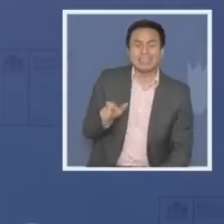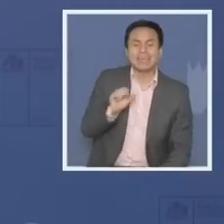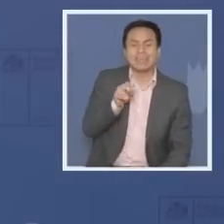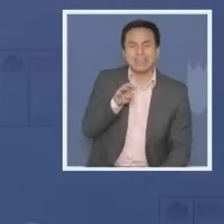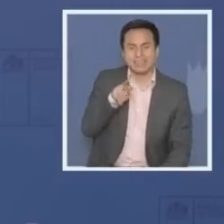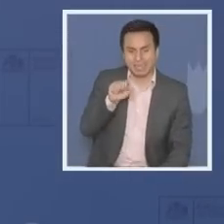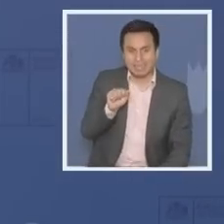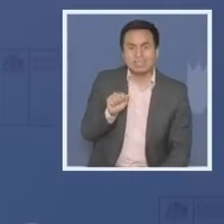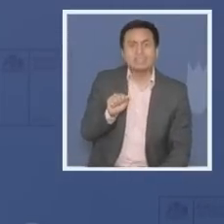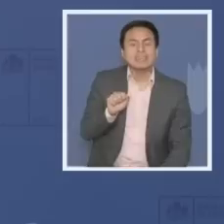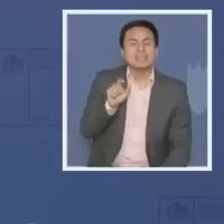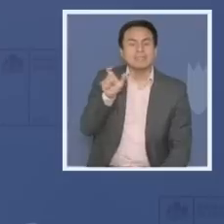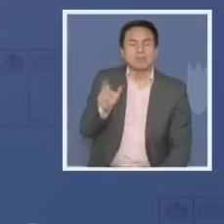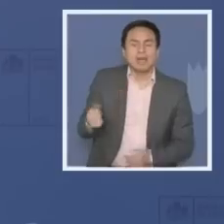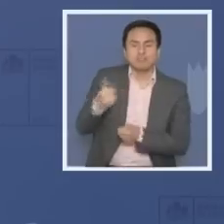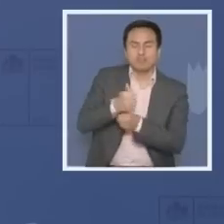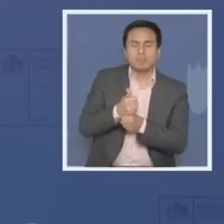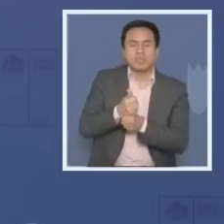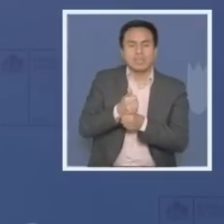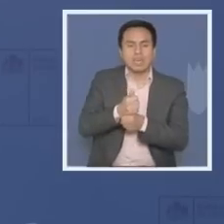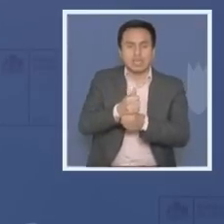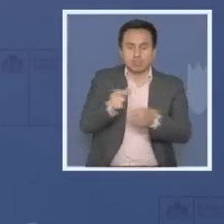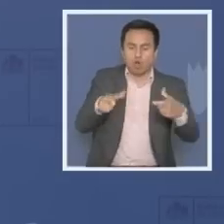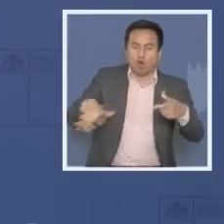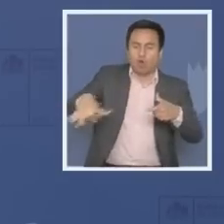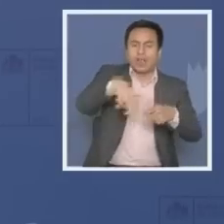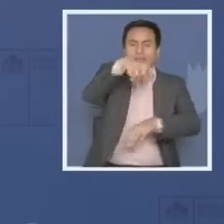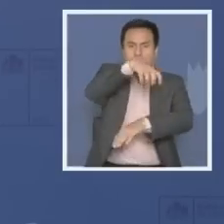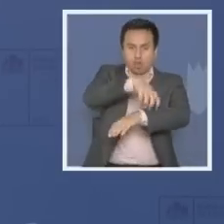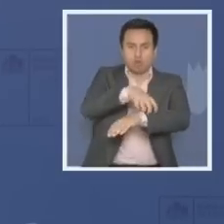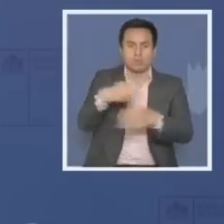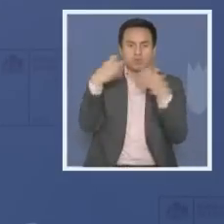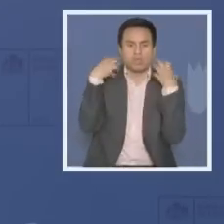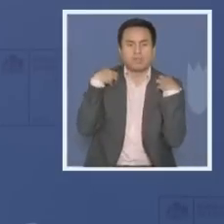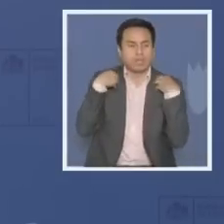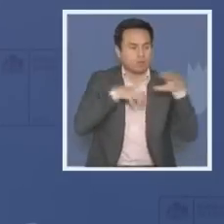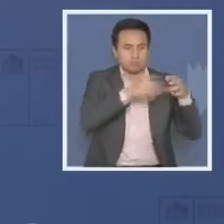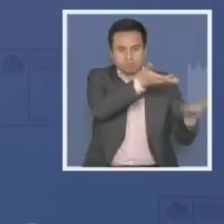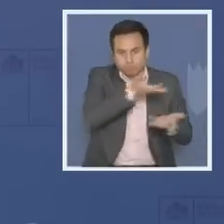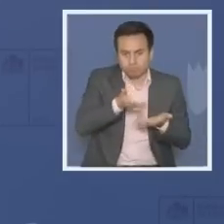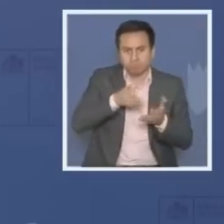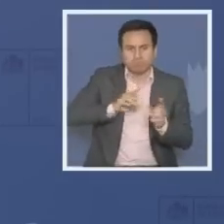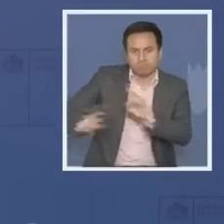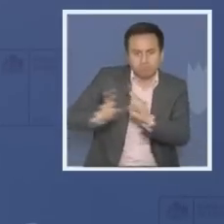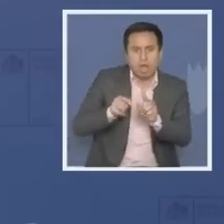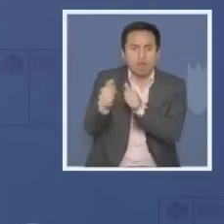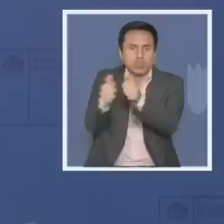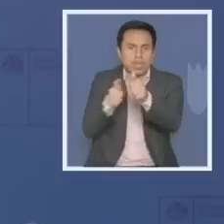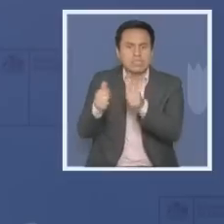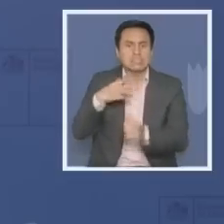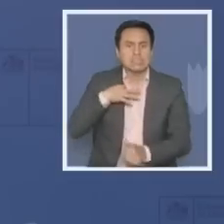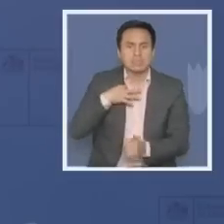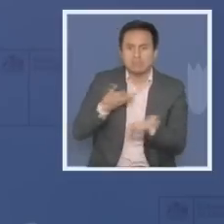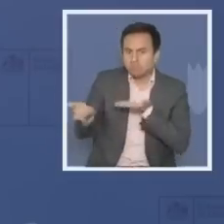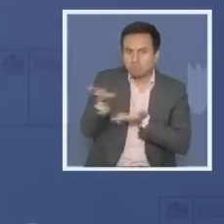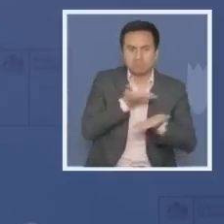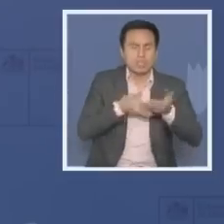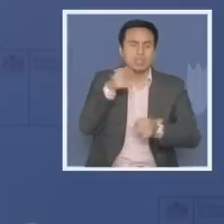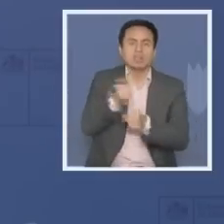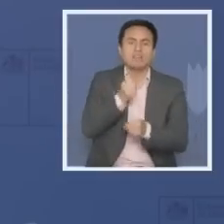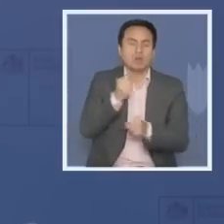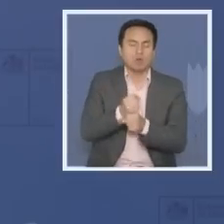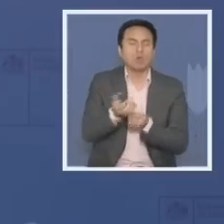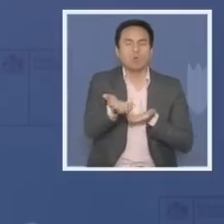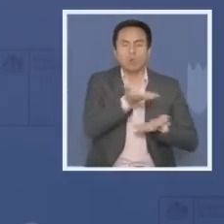GEDENA de este estado de catástrofe del conjunto de la región. Y él es el que pasa a organizar estos recursos, a coordinarse con las autoridades civiles y hacer este